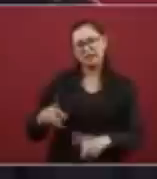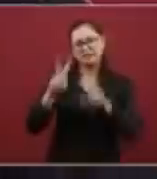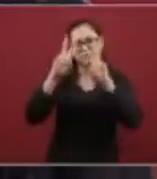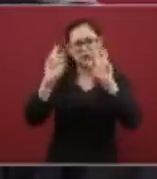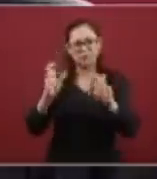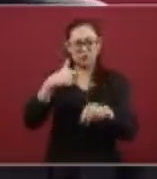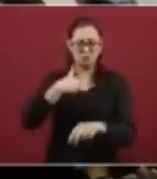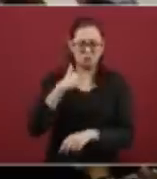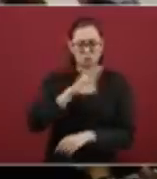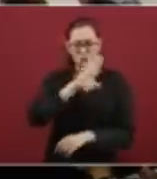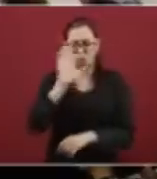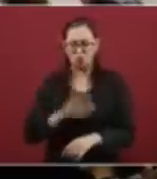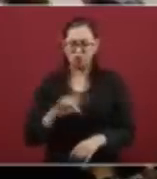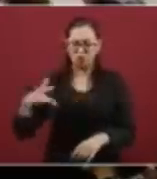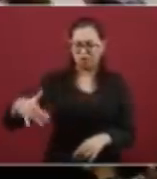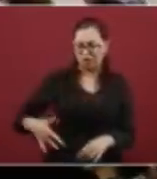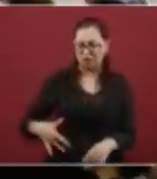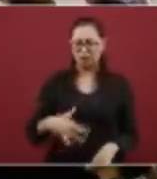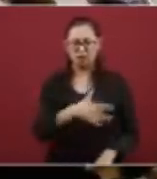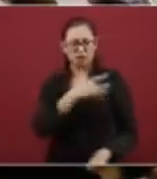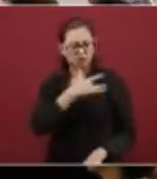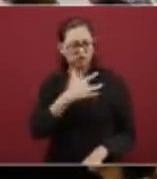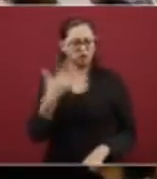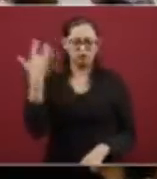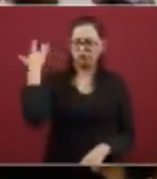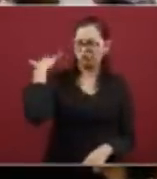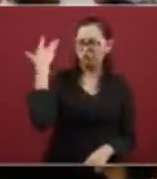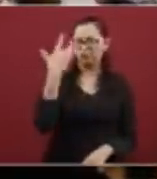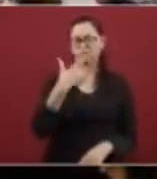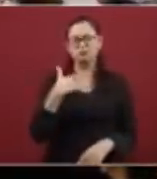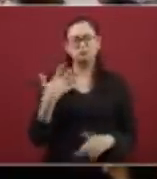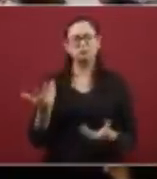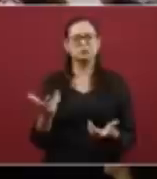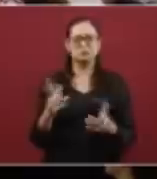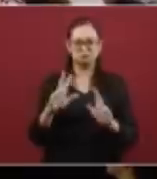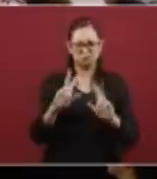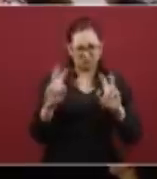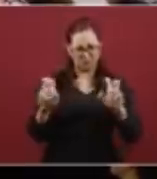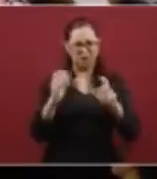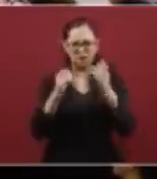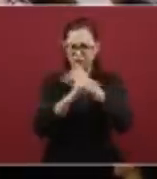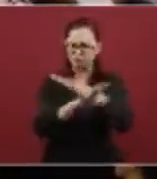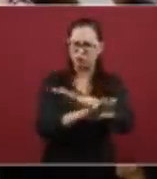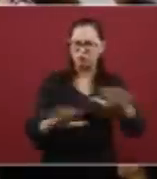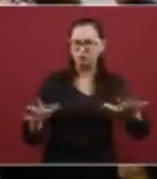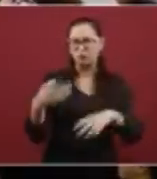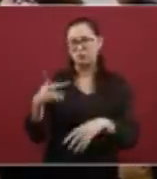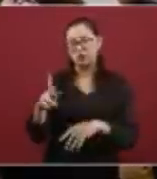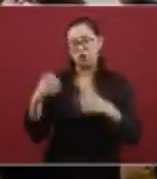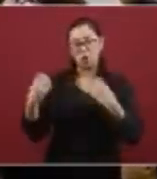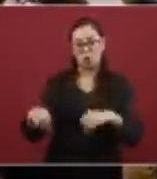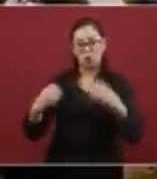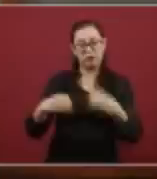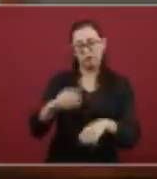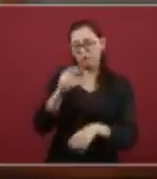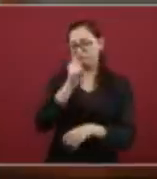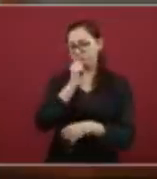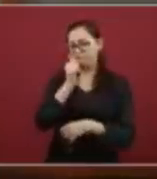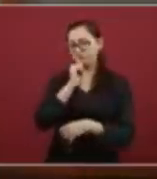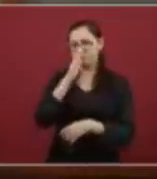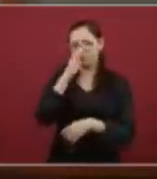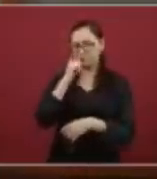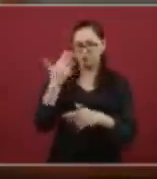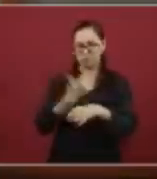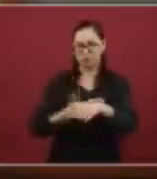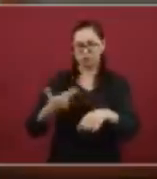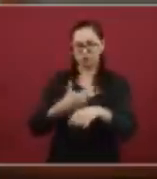es que para cruzar agendas, pues no ha sido posible, ¿no? Entonces, precisamente es el planteamiento que quiero usted hacer, que